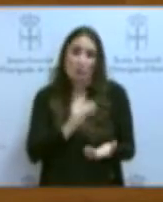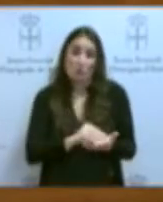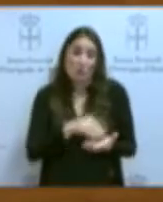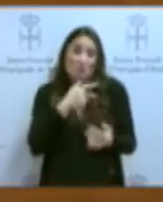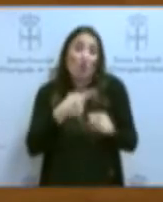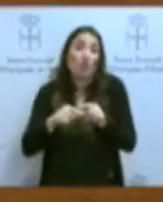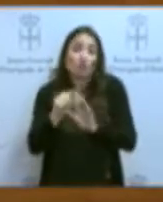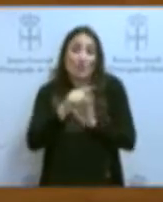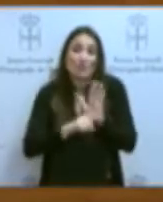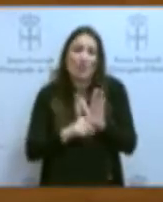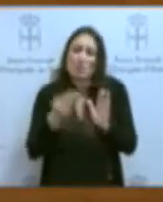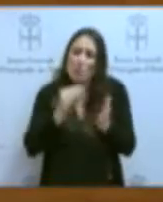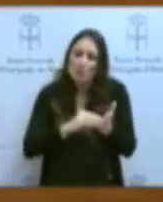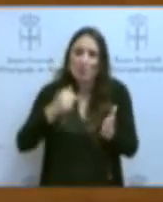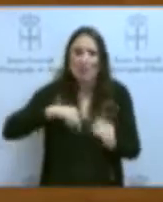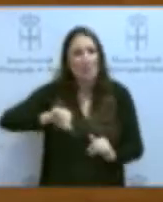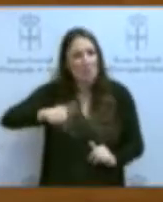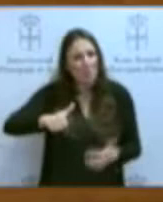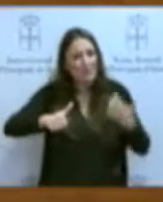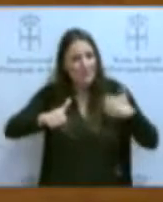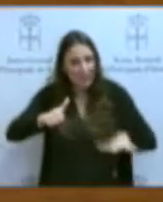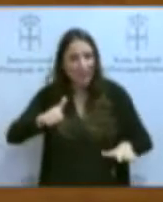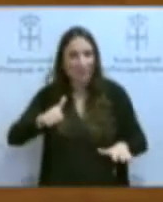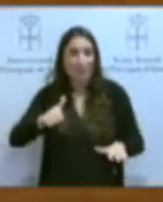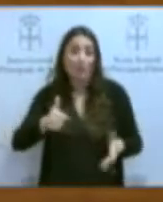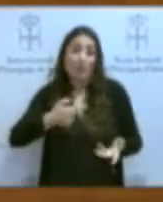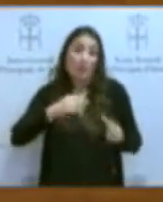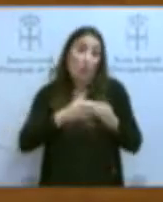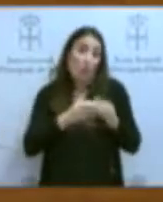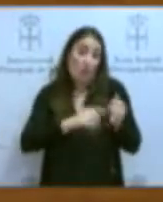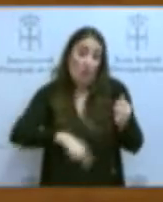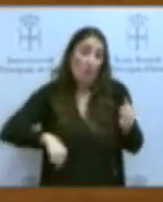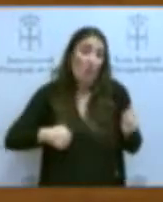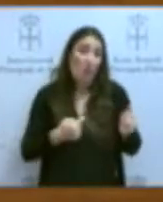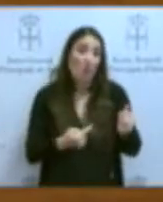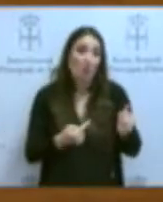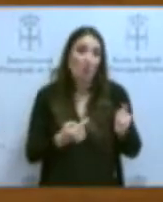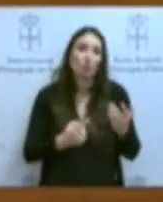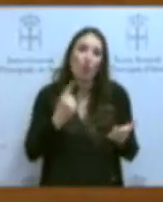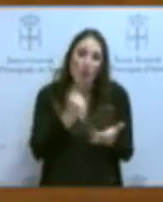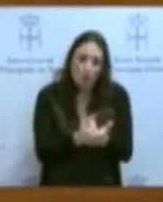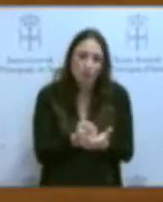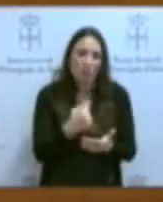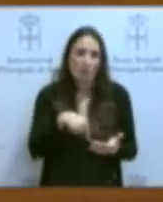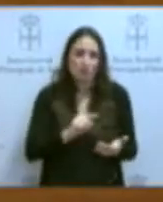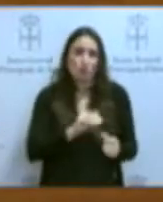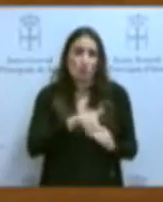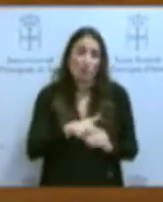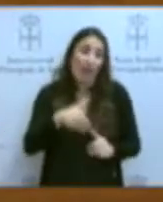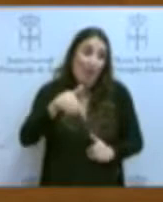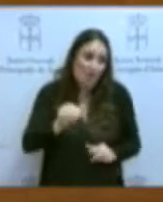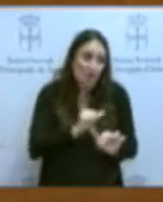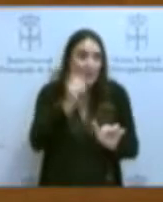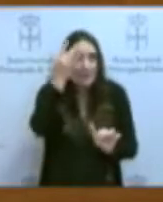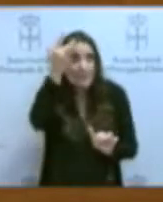que en otras ocasiones ya hemos aprobado en esta Cámara y que desde nuestro grupo parlamentario volveremos a aprobar con la esperanza de que el